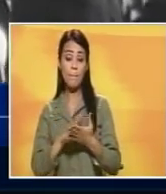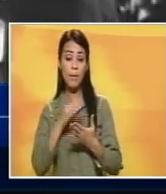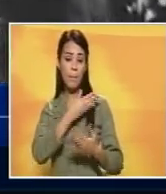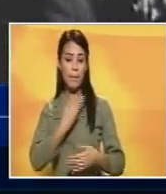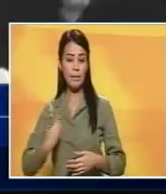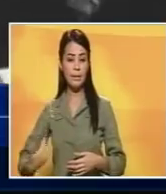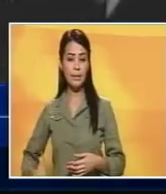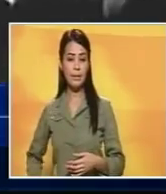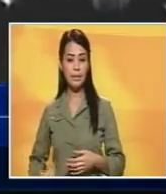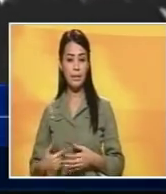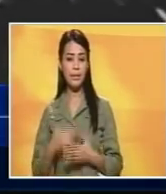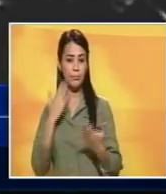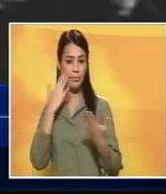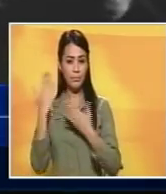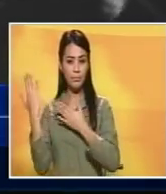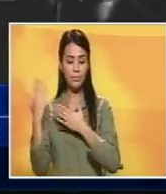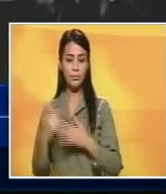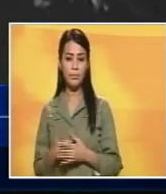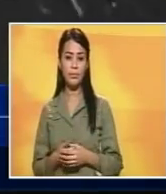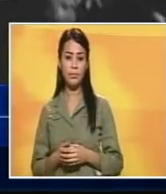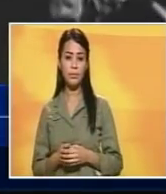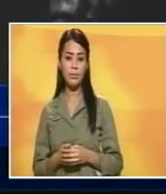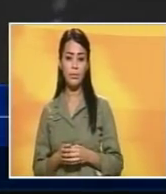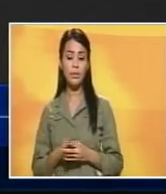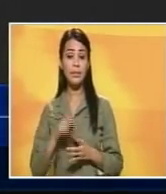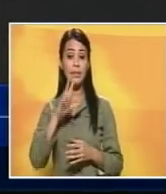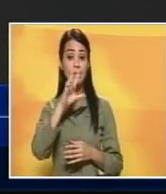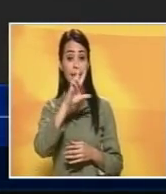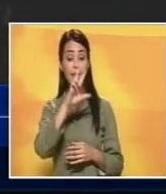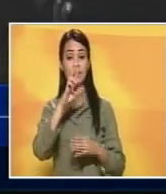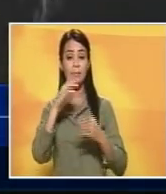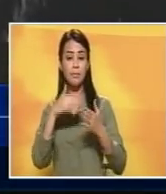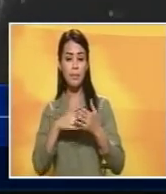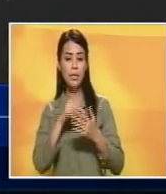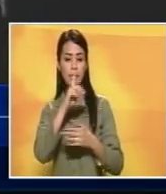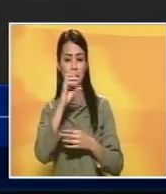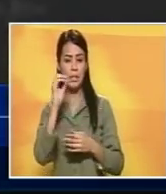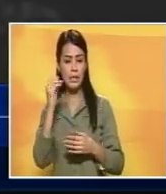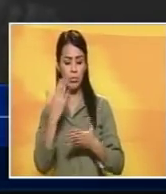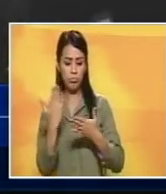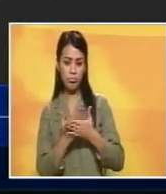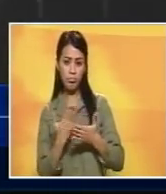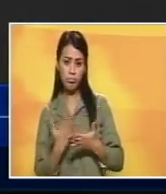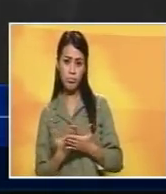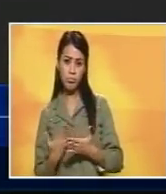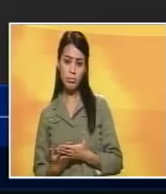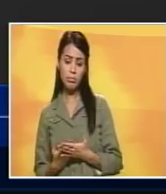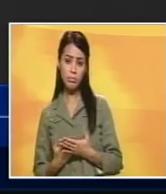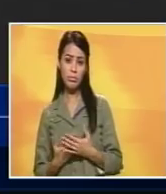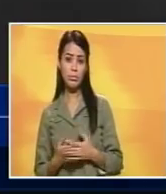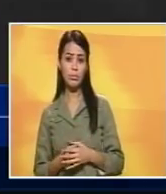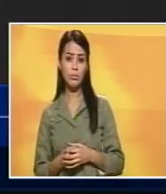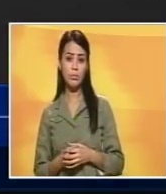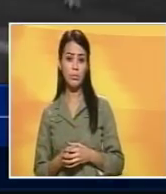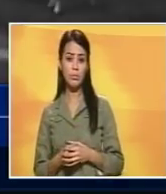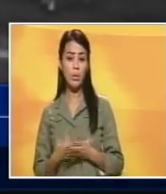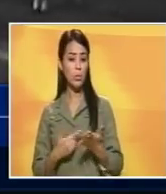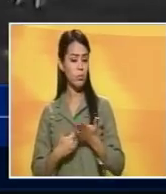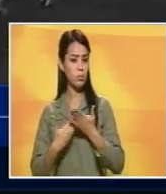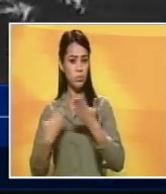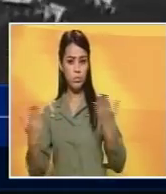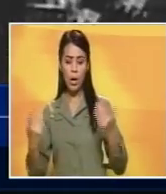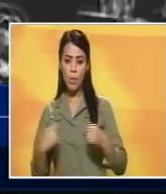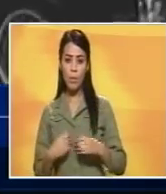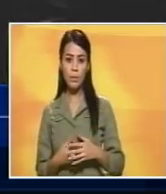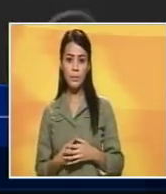John F. Kennedy. Cerca de 3.100 expedientes oficiales clasificados podrían ser dispuestos de forma